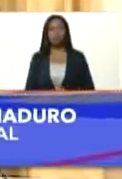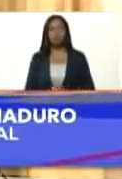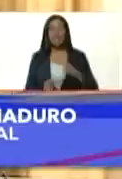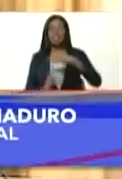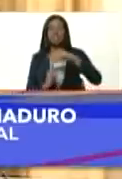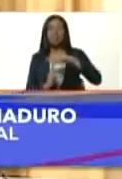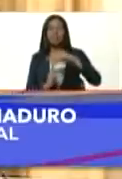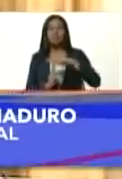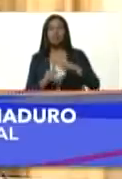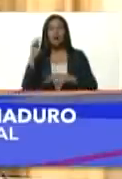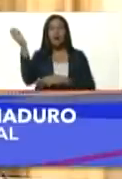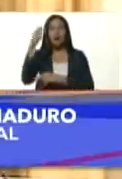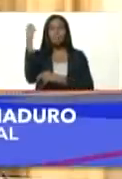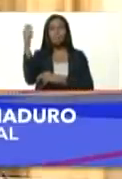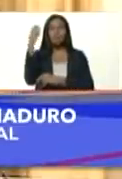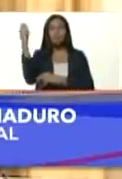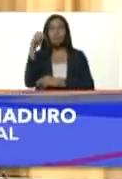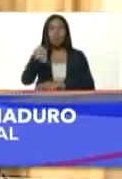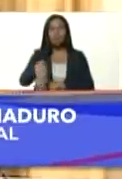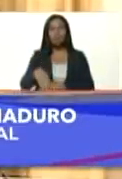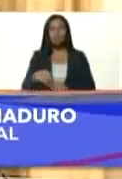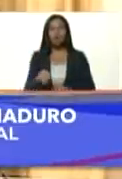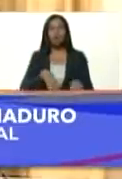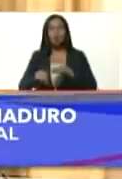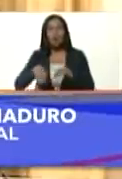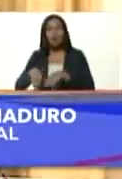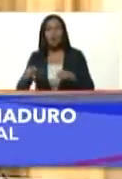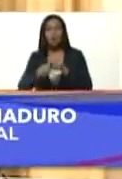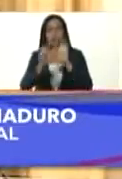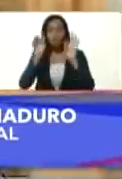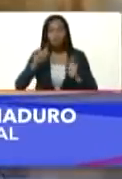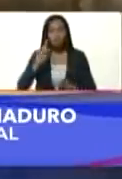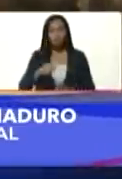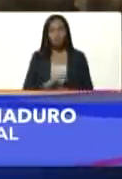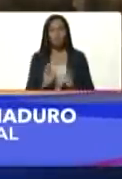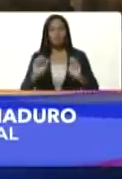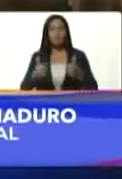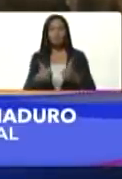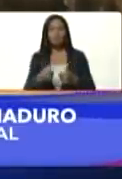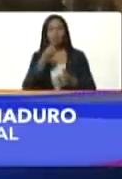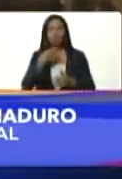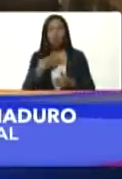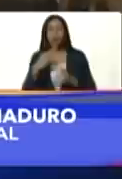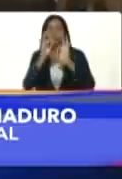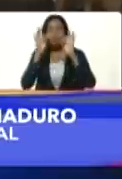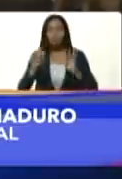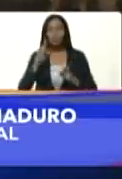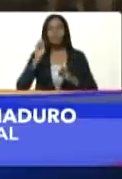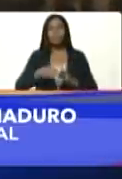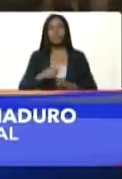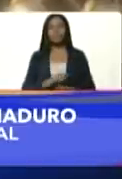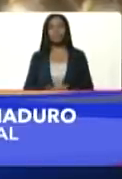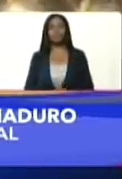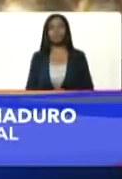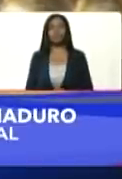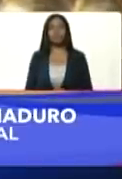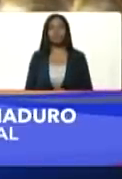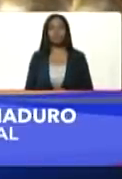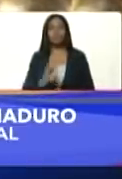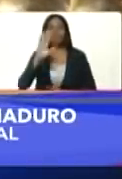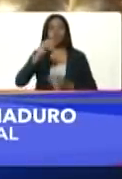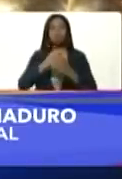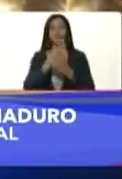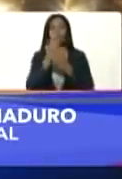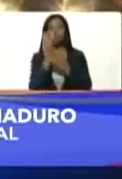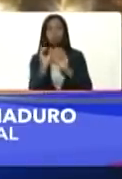Táchira, Apure y el estado Cojedes. Arrancamos con buen pie. Desde las 5 de la